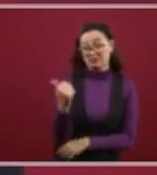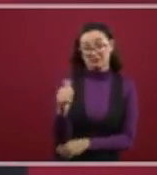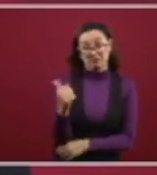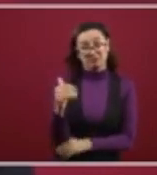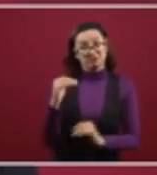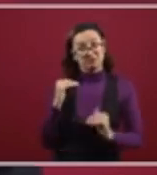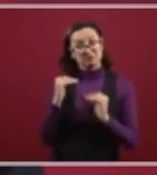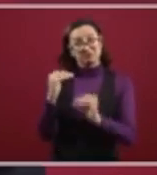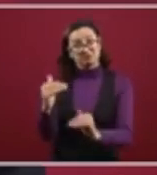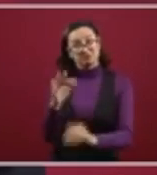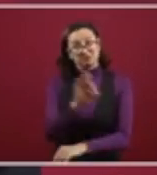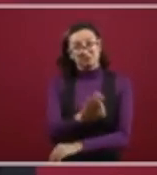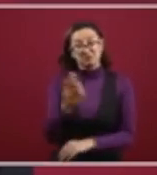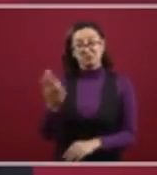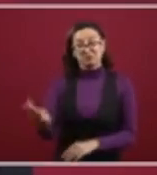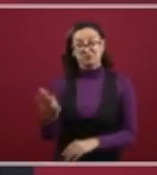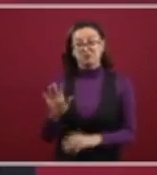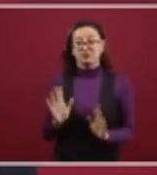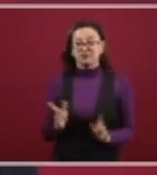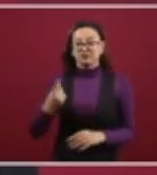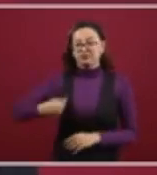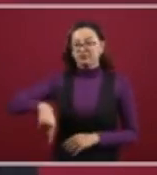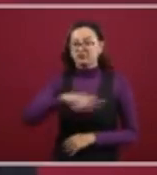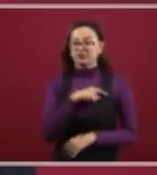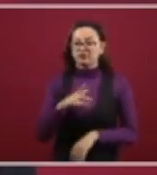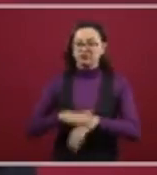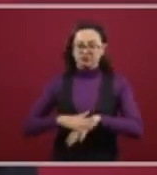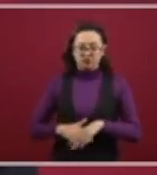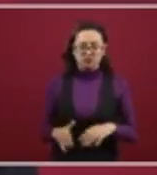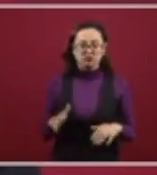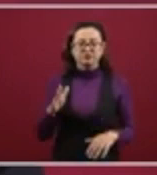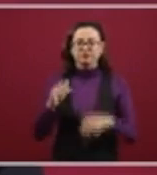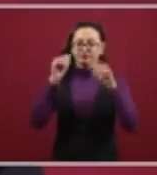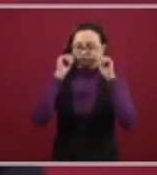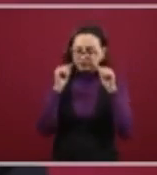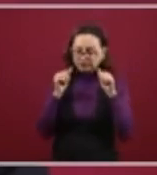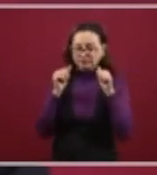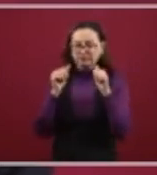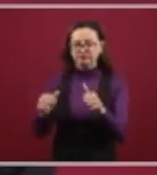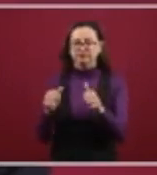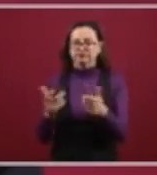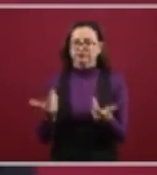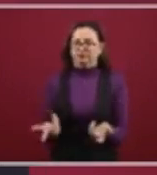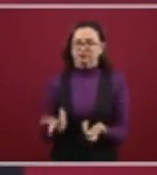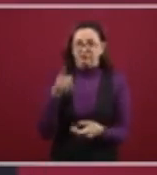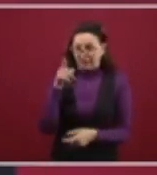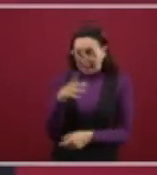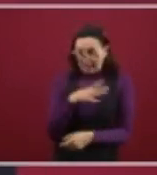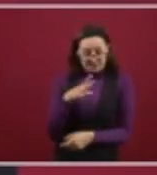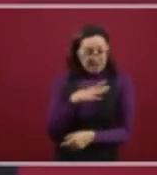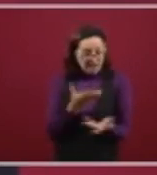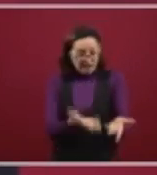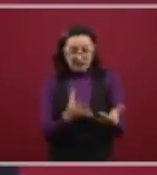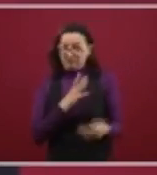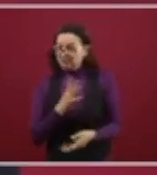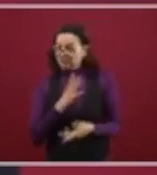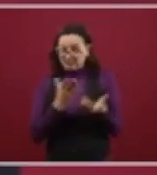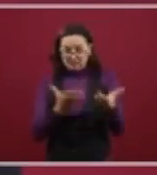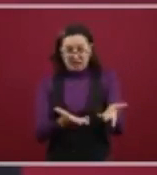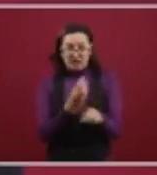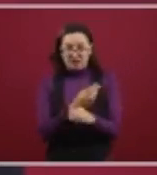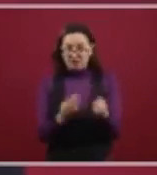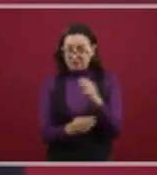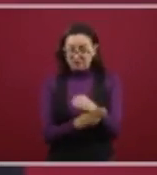donde estamos concentrando toda nuestra capacidad, insisto, el producto se encuentra en el estado, posiblemente va a